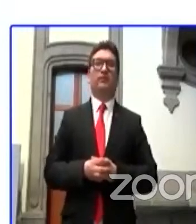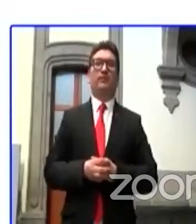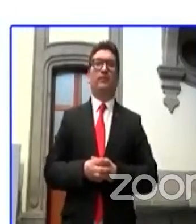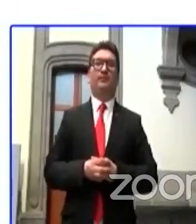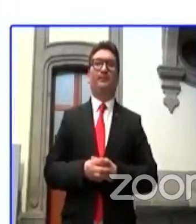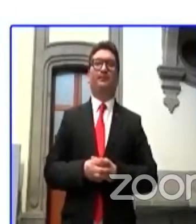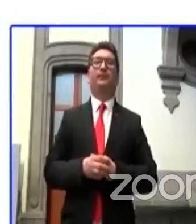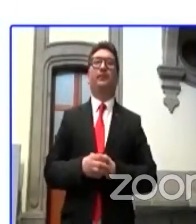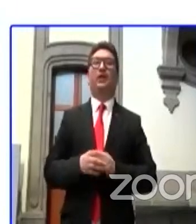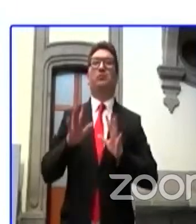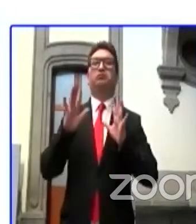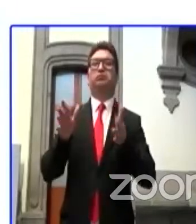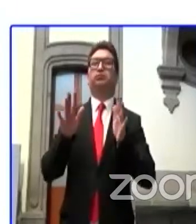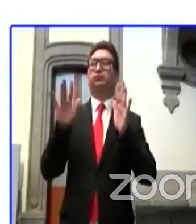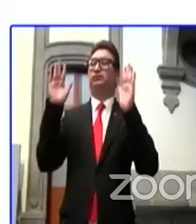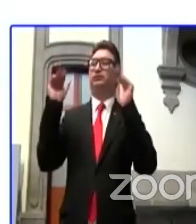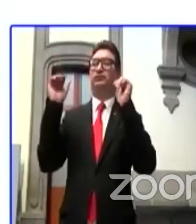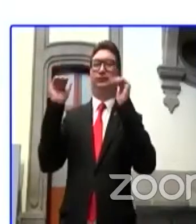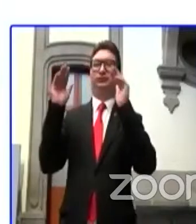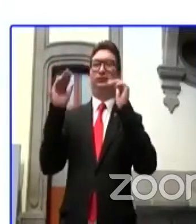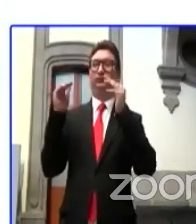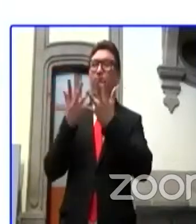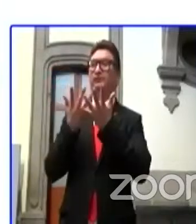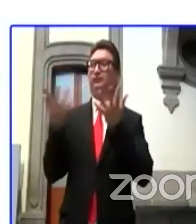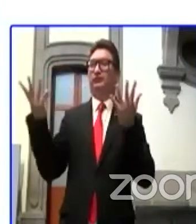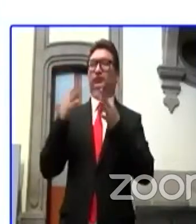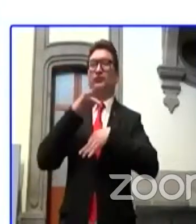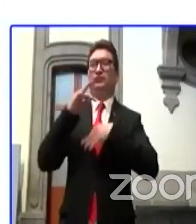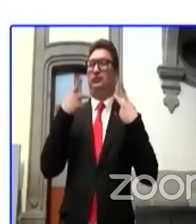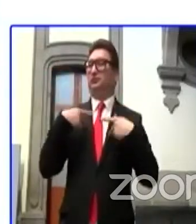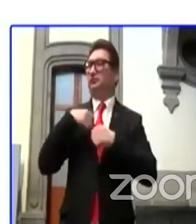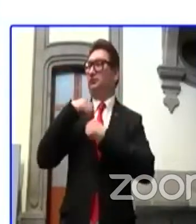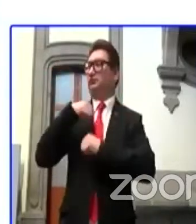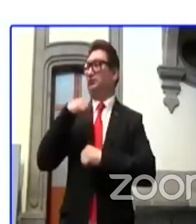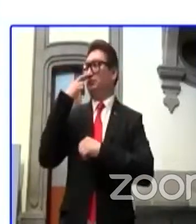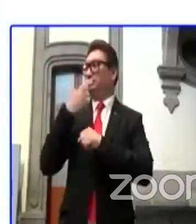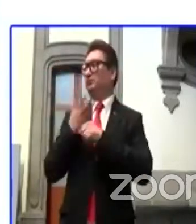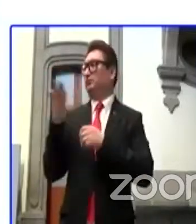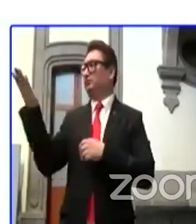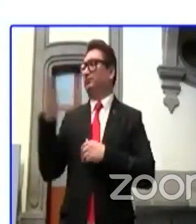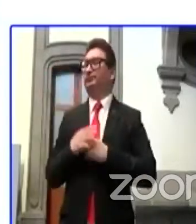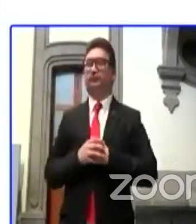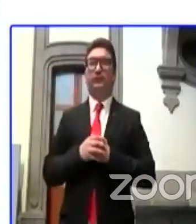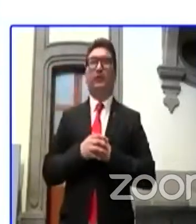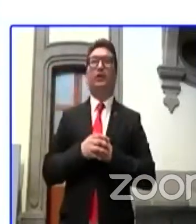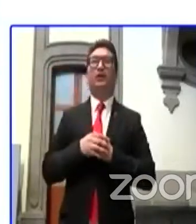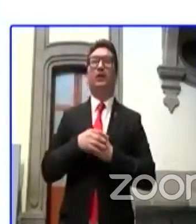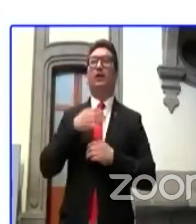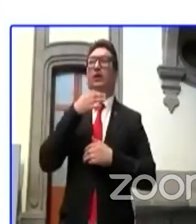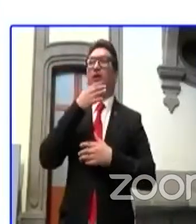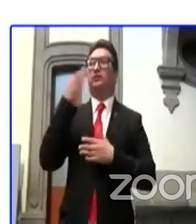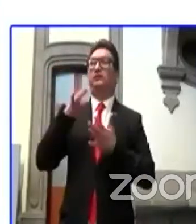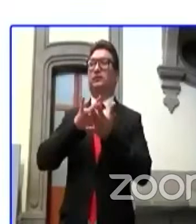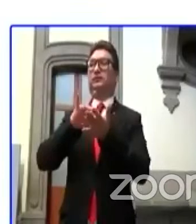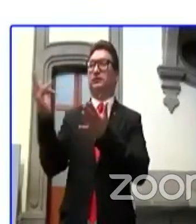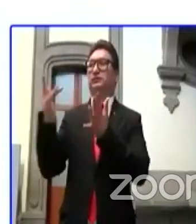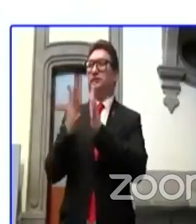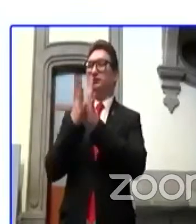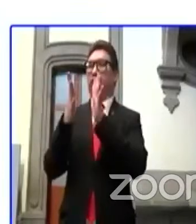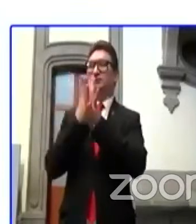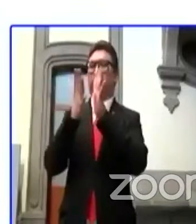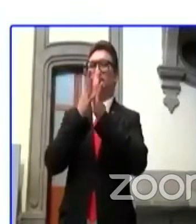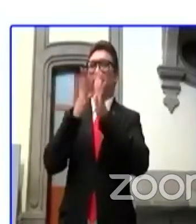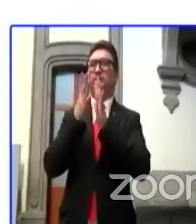Es así como despedimos la intervención de nuestras y nuestros distinguidos invitados, no sin antes agradecer su participación en